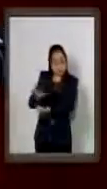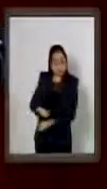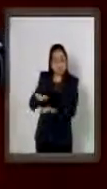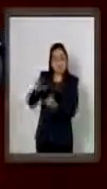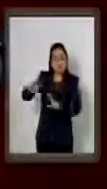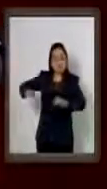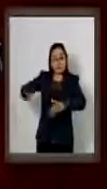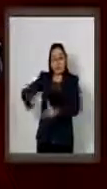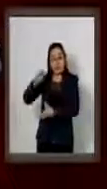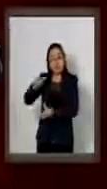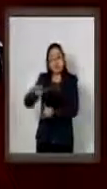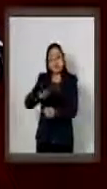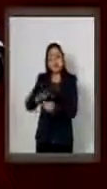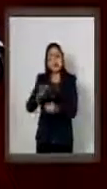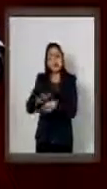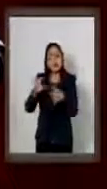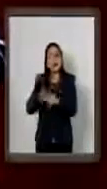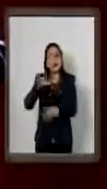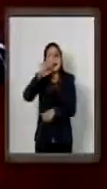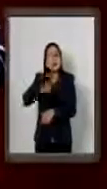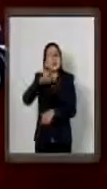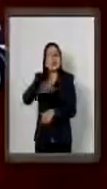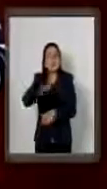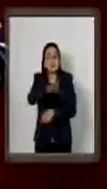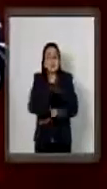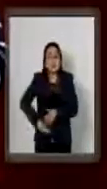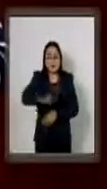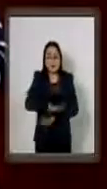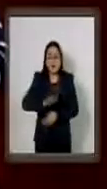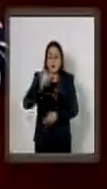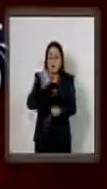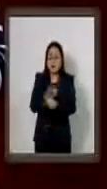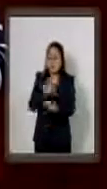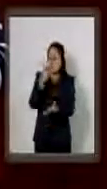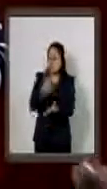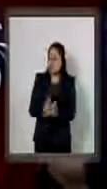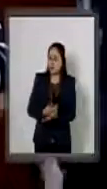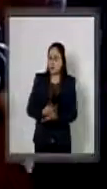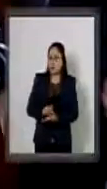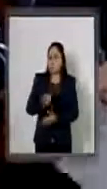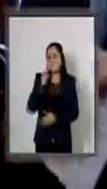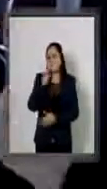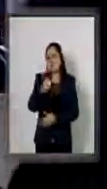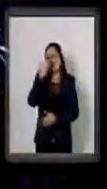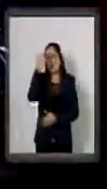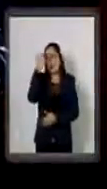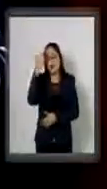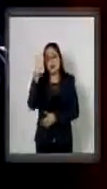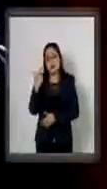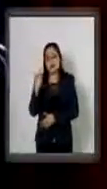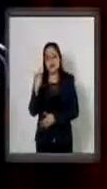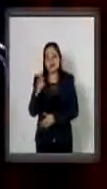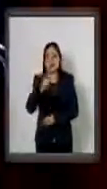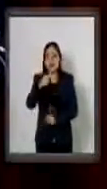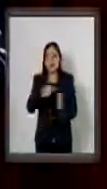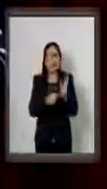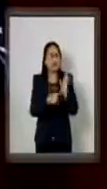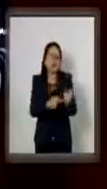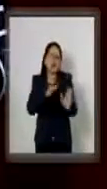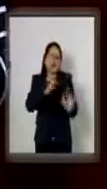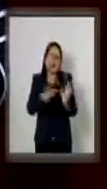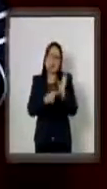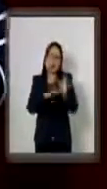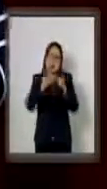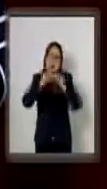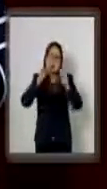y estarán en labores de seguridad pública. Sus mismos argumentos les desnudan,